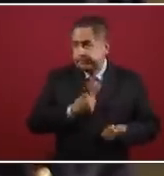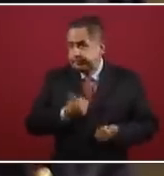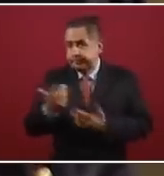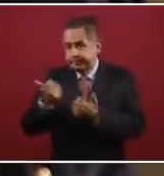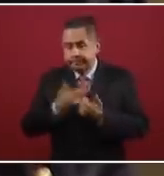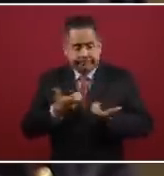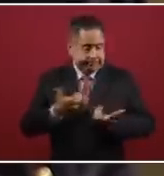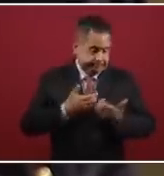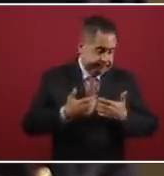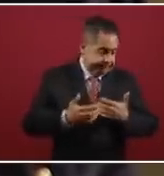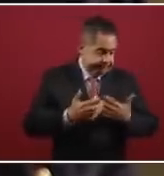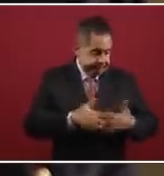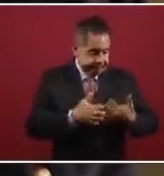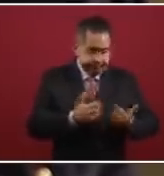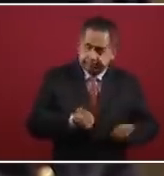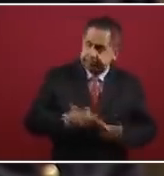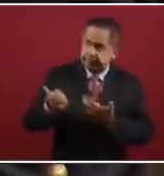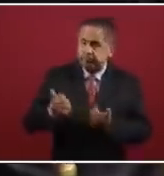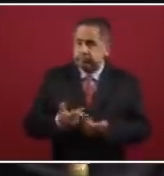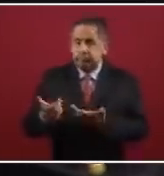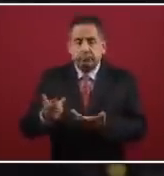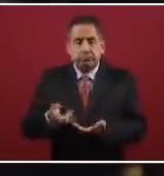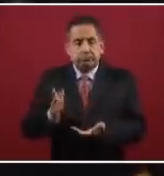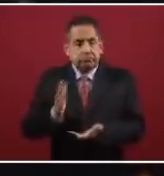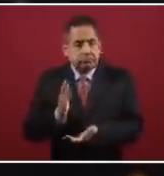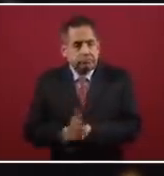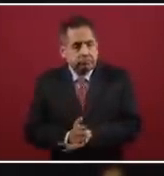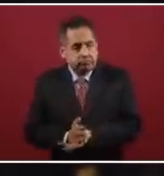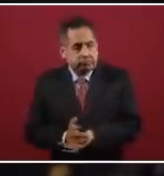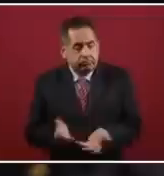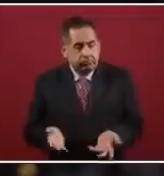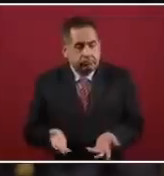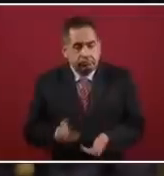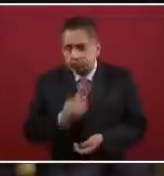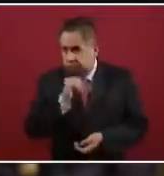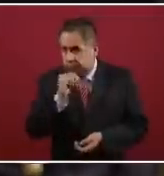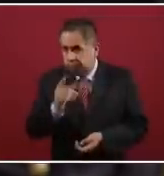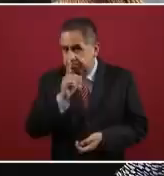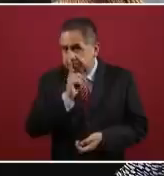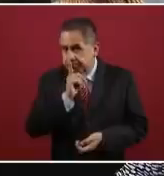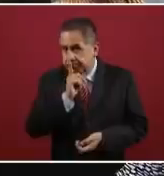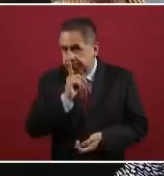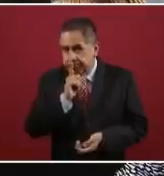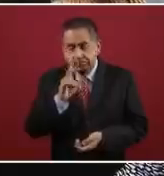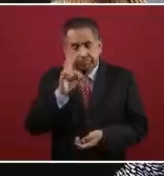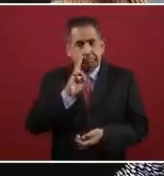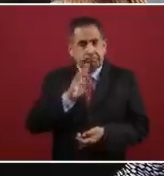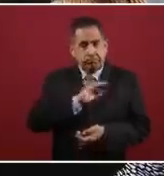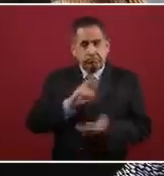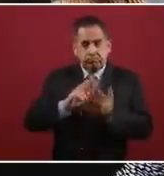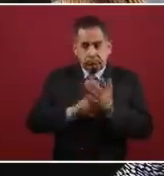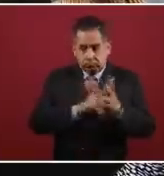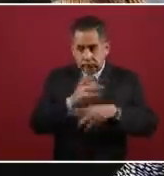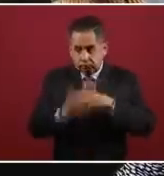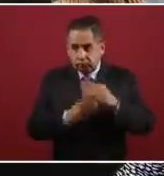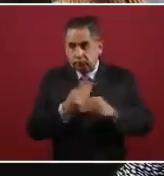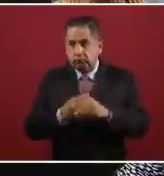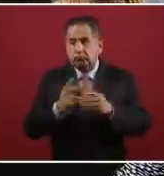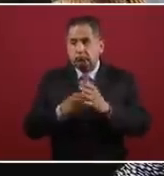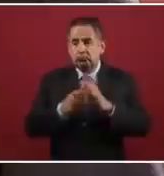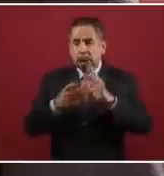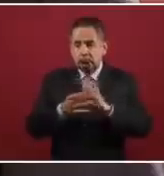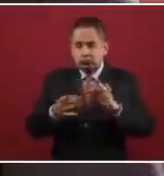con este programa, pero hasta la fecha no ha habido nada. ¿Qué posibilidades habría de que se retomara eso? Incluso